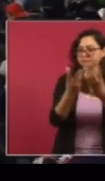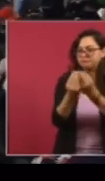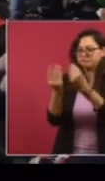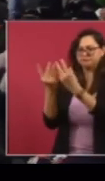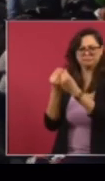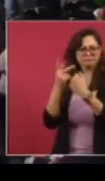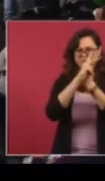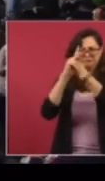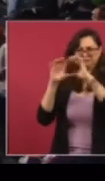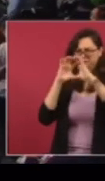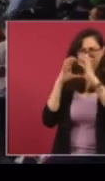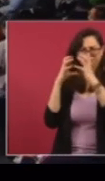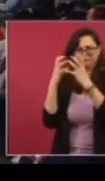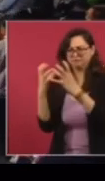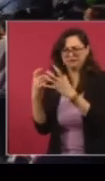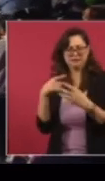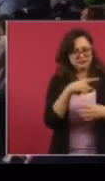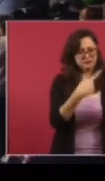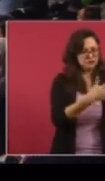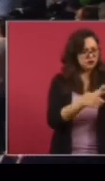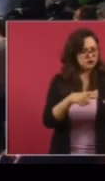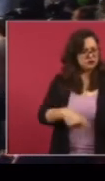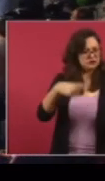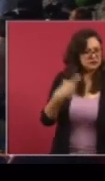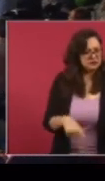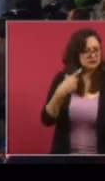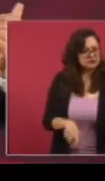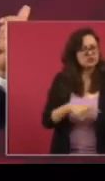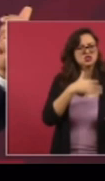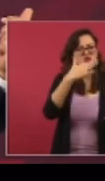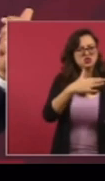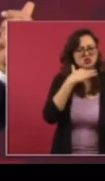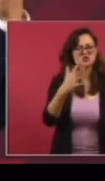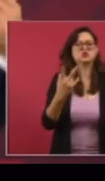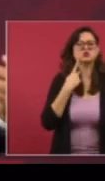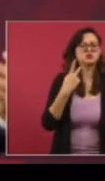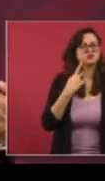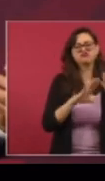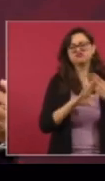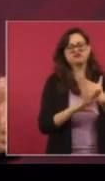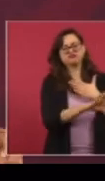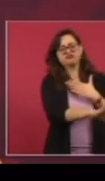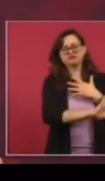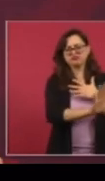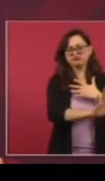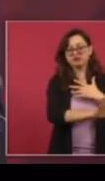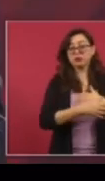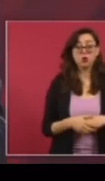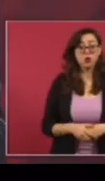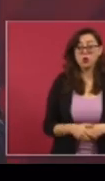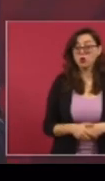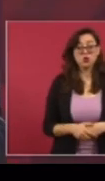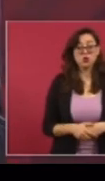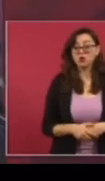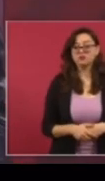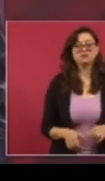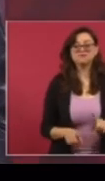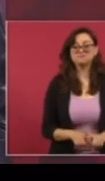a toda esa gente a los que no trabajan pues amigos eso va a ser el causante que no suceda